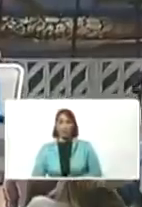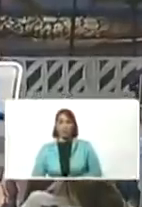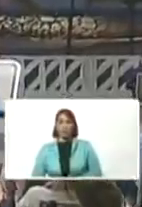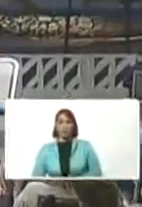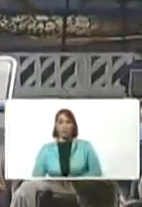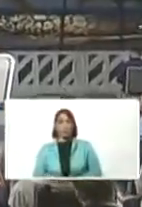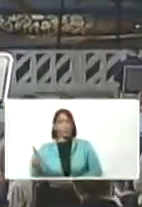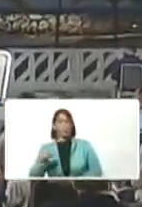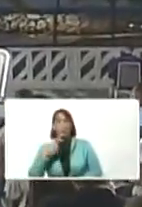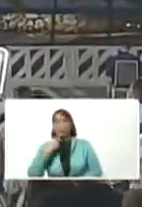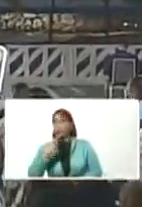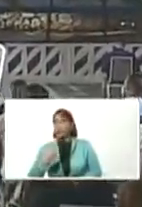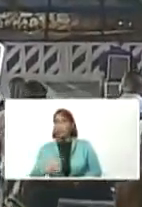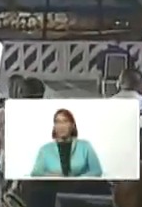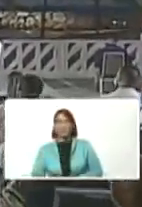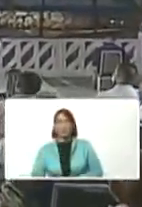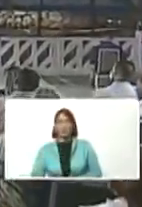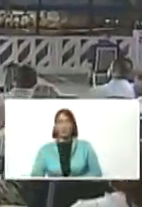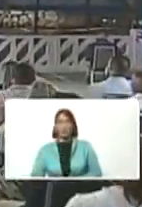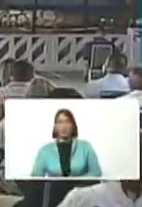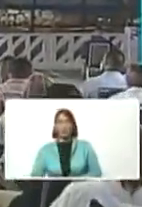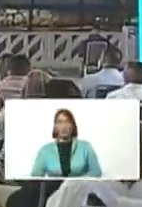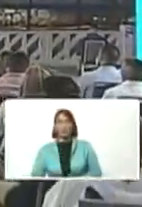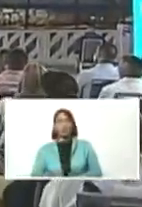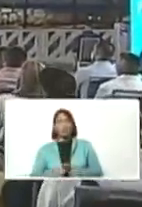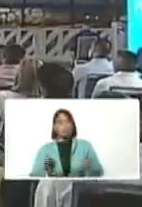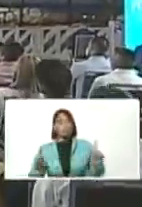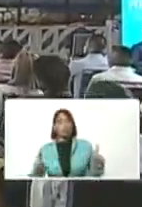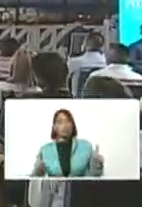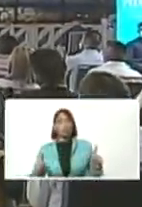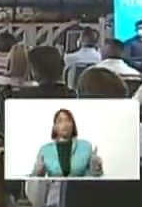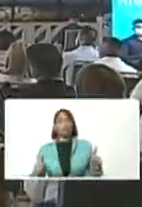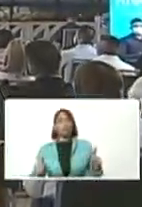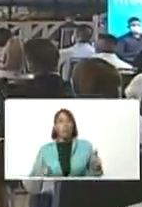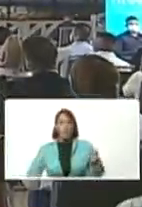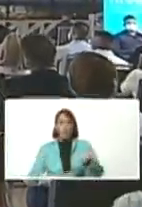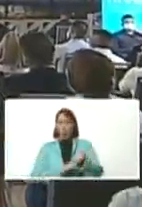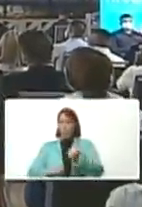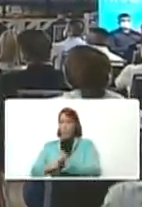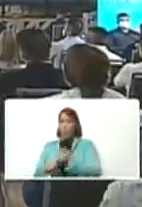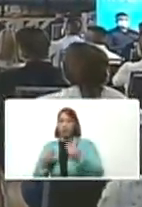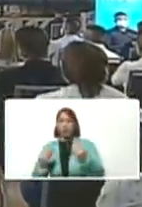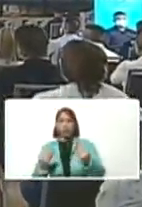Que no los voy a decir, pero que van a aportar mucho al país pronto.